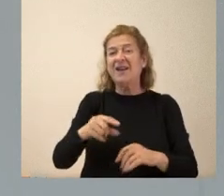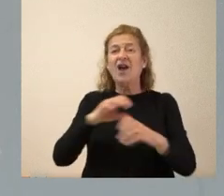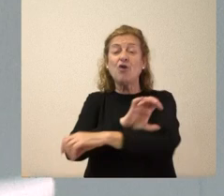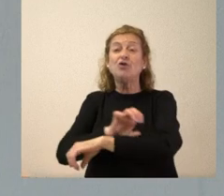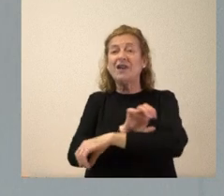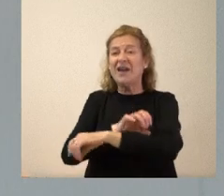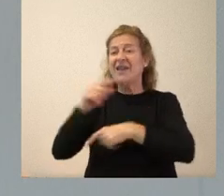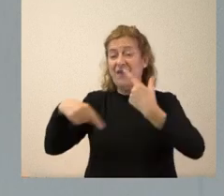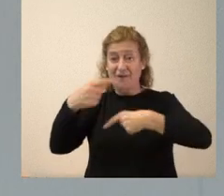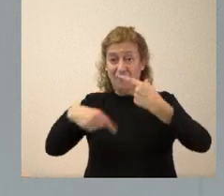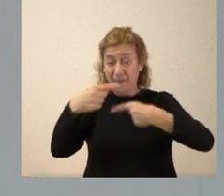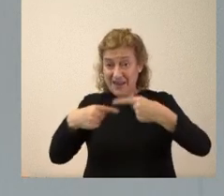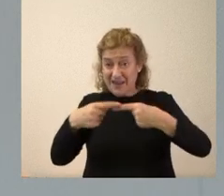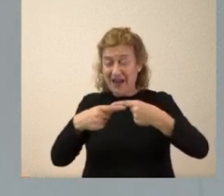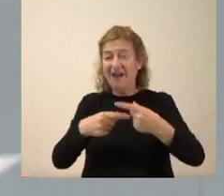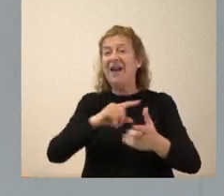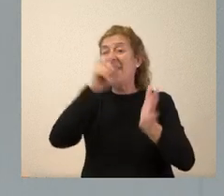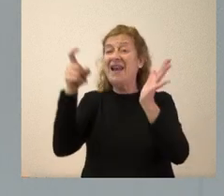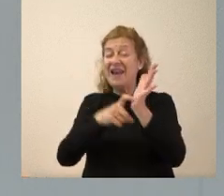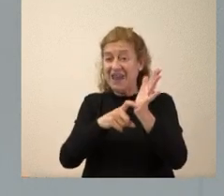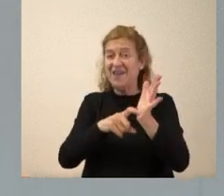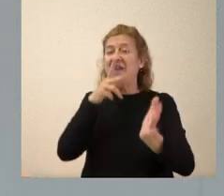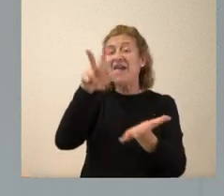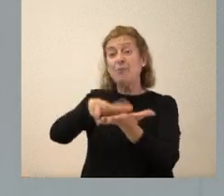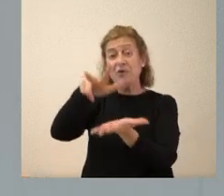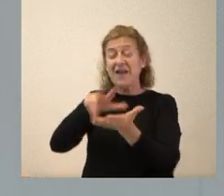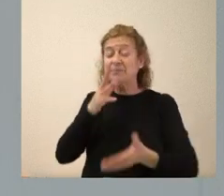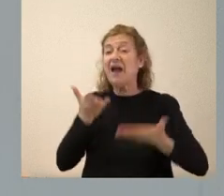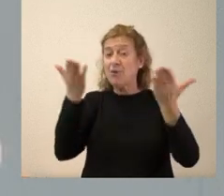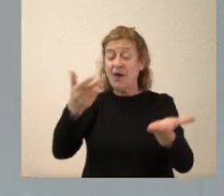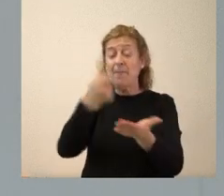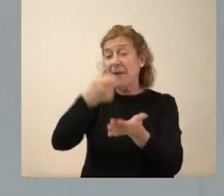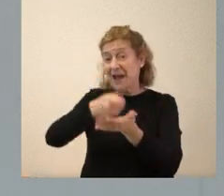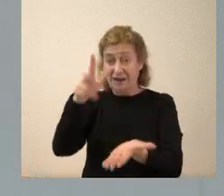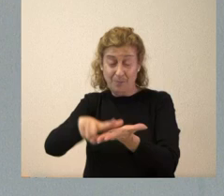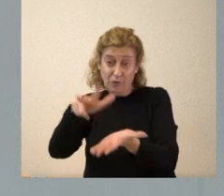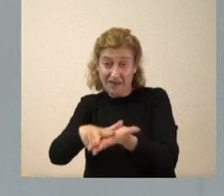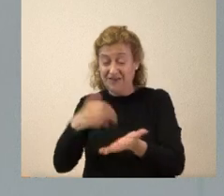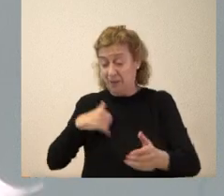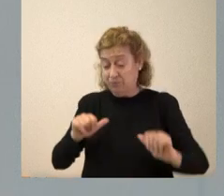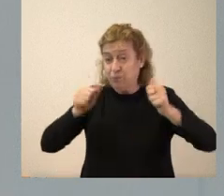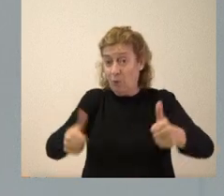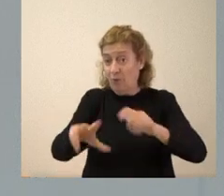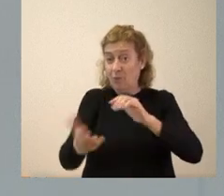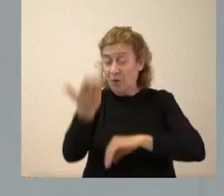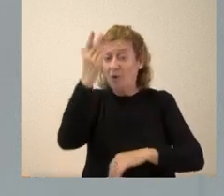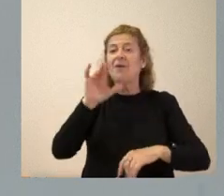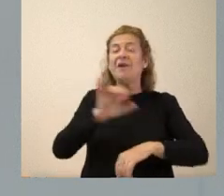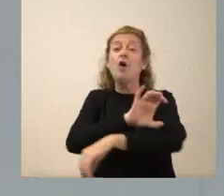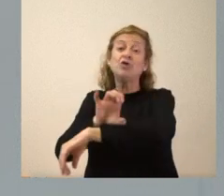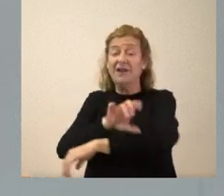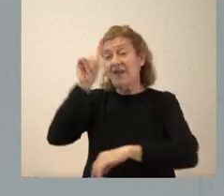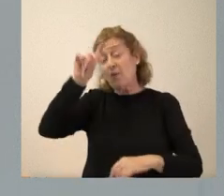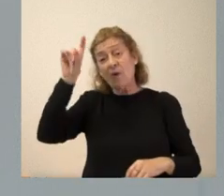consejería de familia pues el decreto ley de hipotecas para ayudar al pago hipotecario que entró en vigor o en el caso de la consejería de Educación